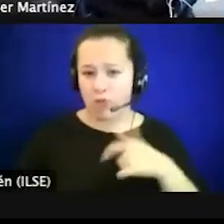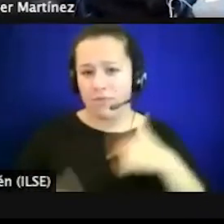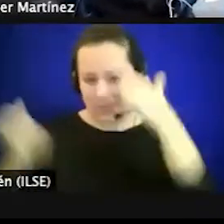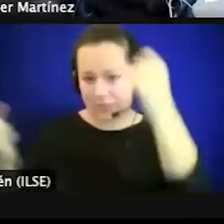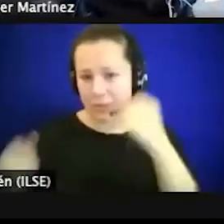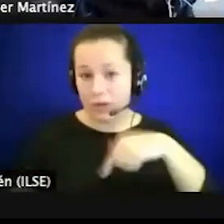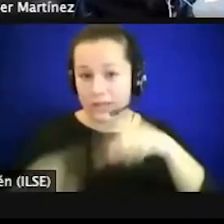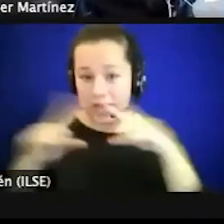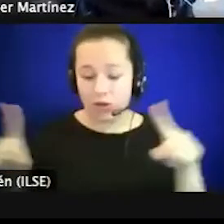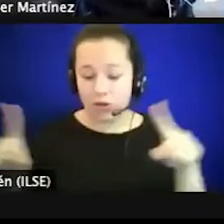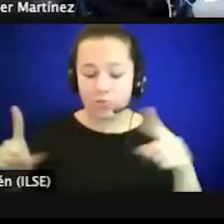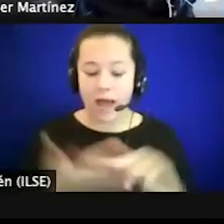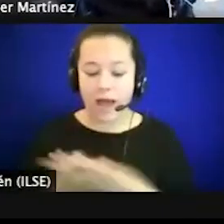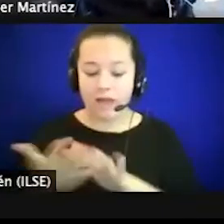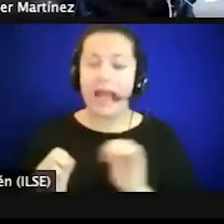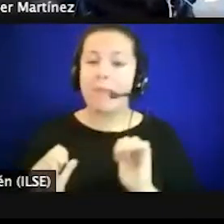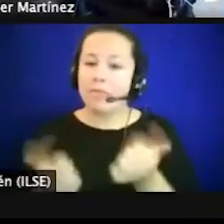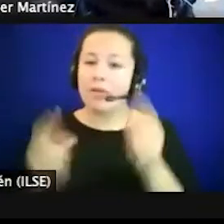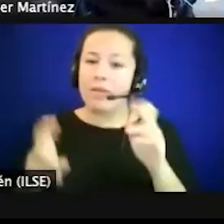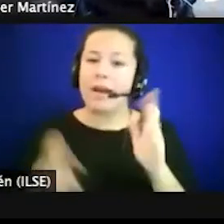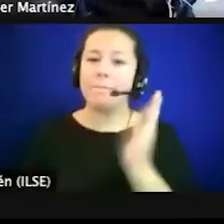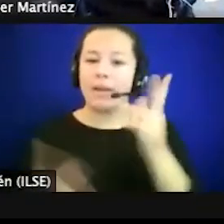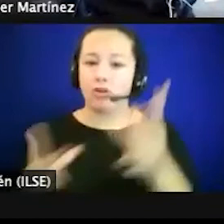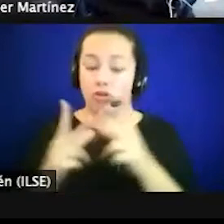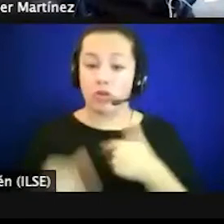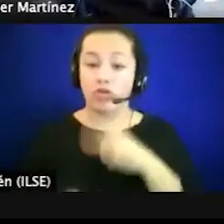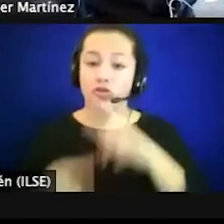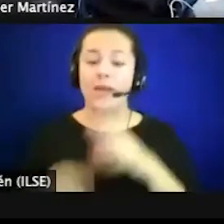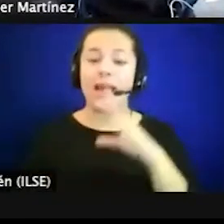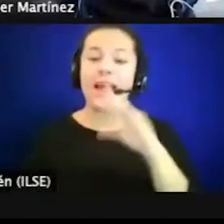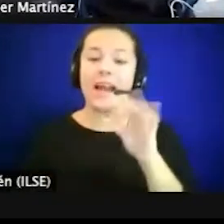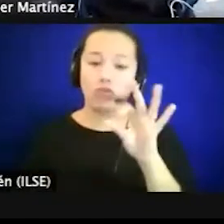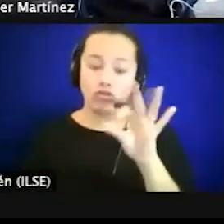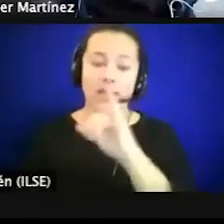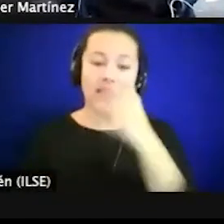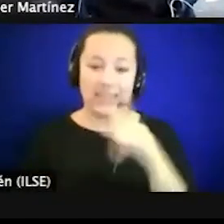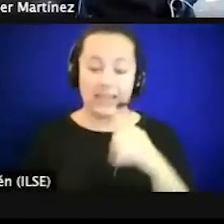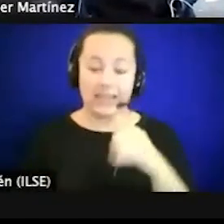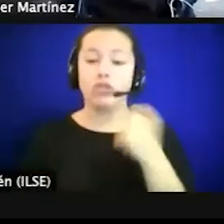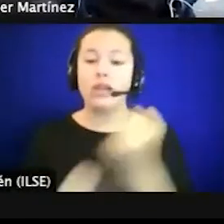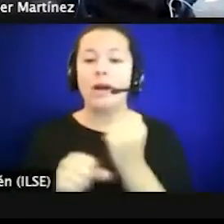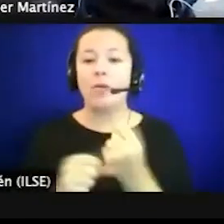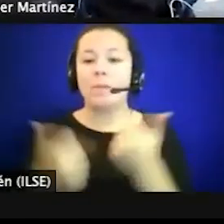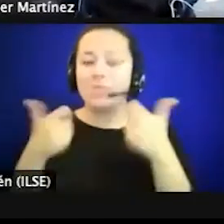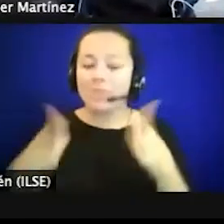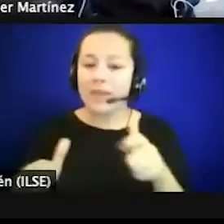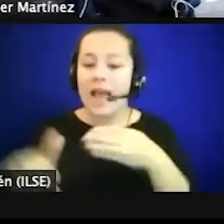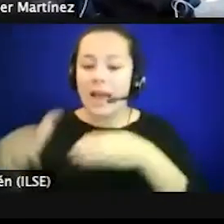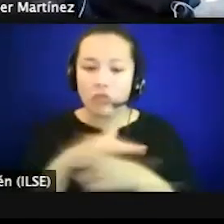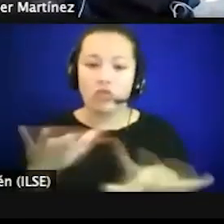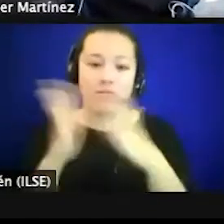emprendimiento con impacto social. Mi nombre es Carlos Sánchez y trabajo en la Dirección de Accesibilidad Universal e Innovación de la Fundación